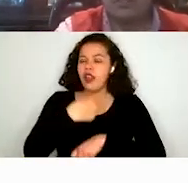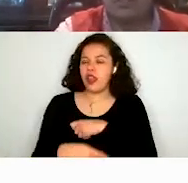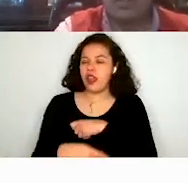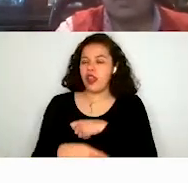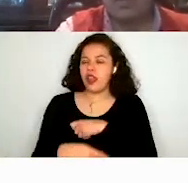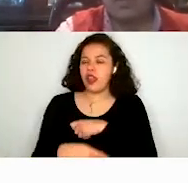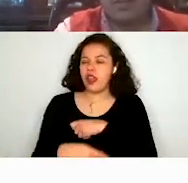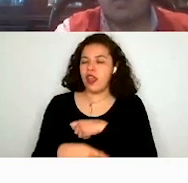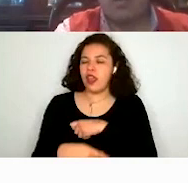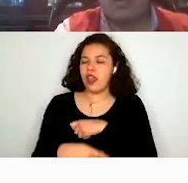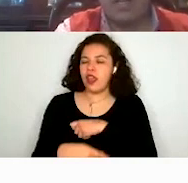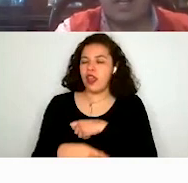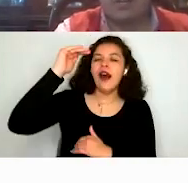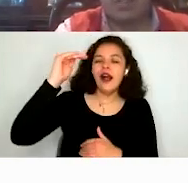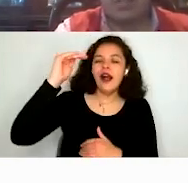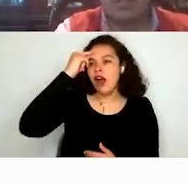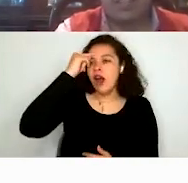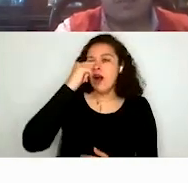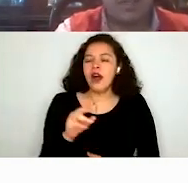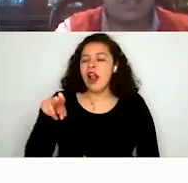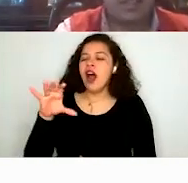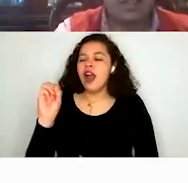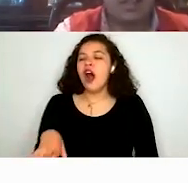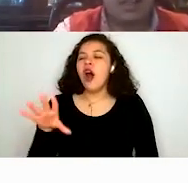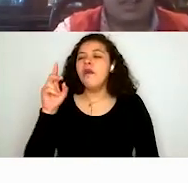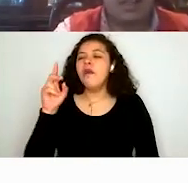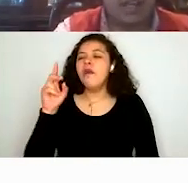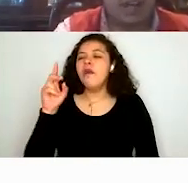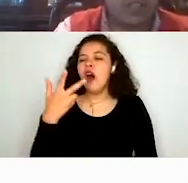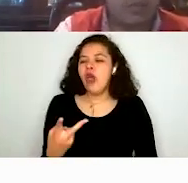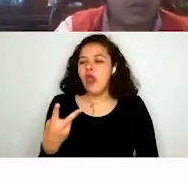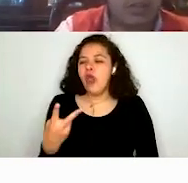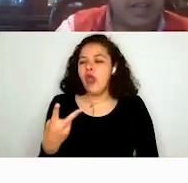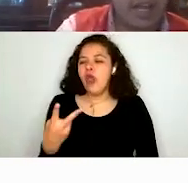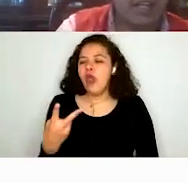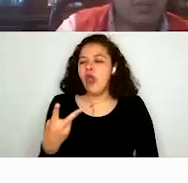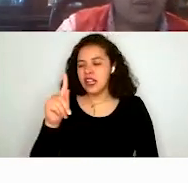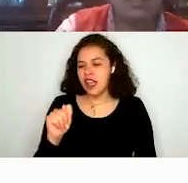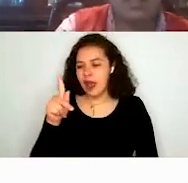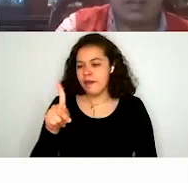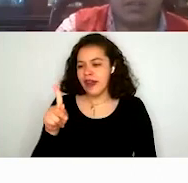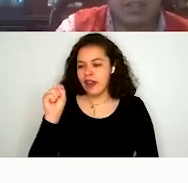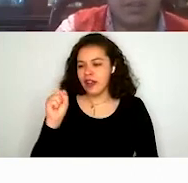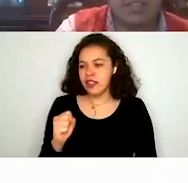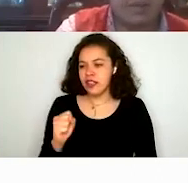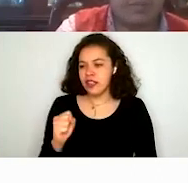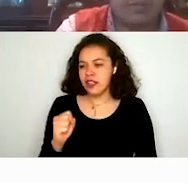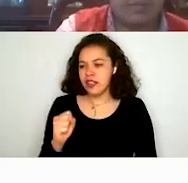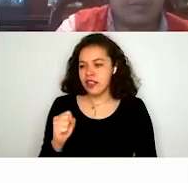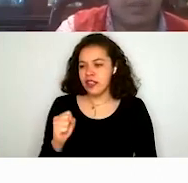alto, conforme a la NOM 02 STPS, y que corresponde a inmuebles de afluencia